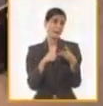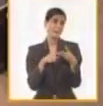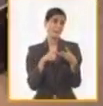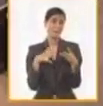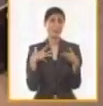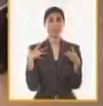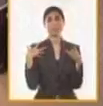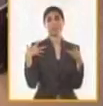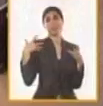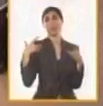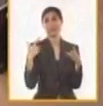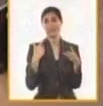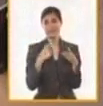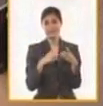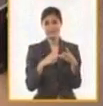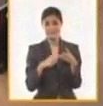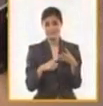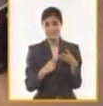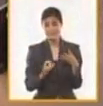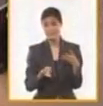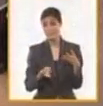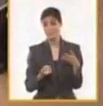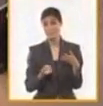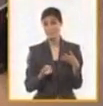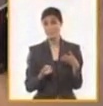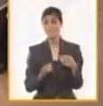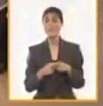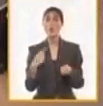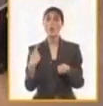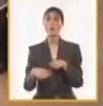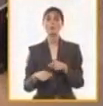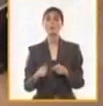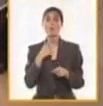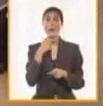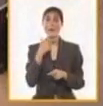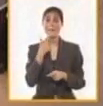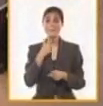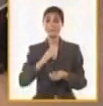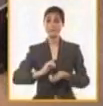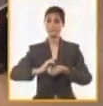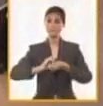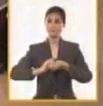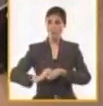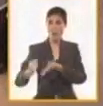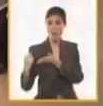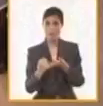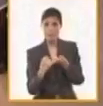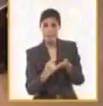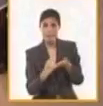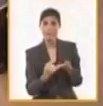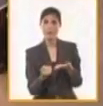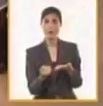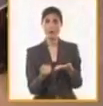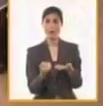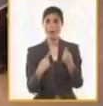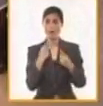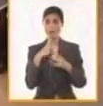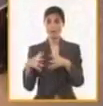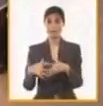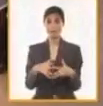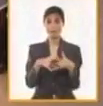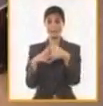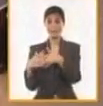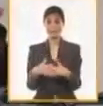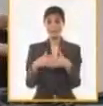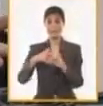autoritario, si además de eso a alguien al que tú le has dado la mano como ayuda te va a morder,